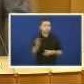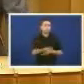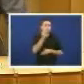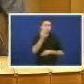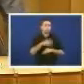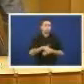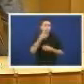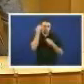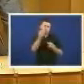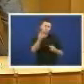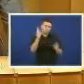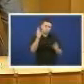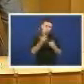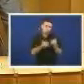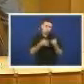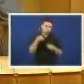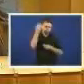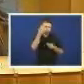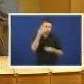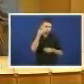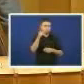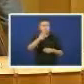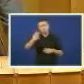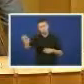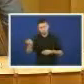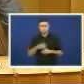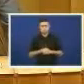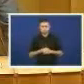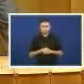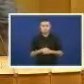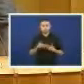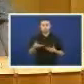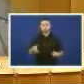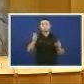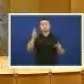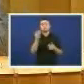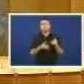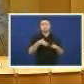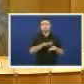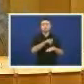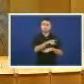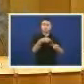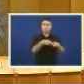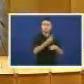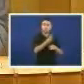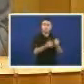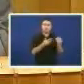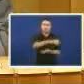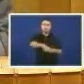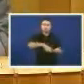Podes asegurar que ao Partido Popular os acesos apocalípticos e o catastrofismo tremendista